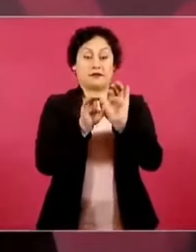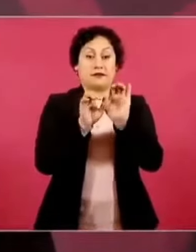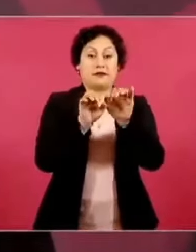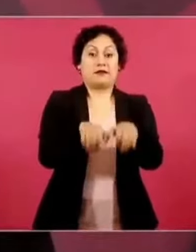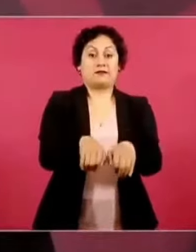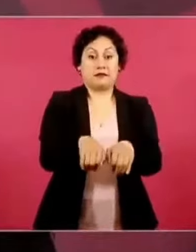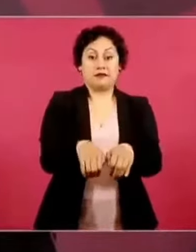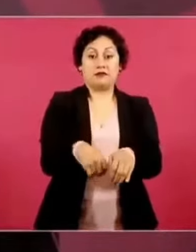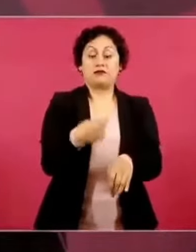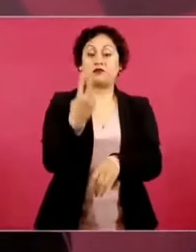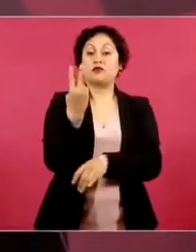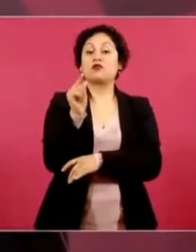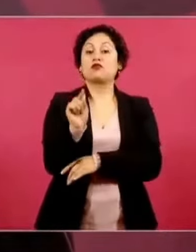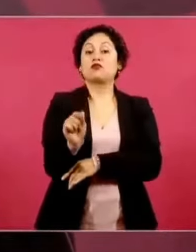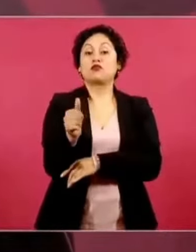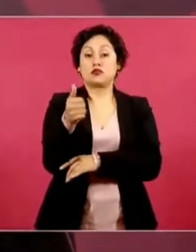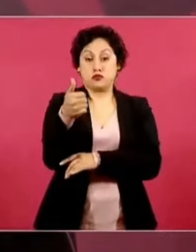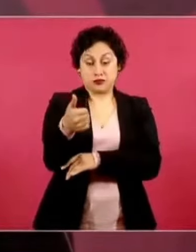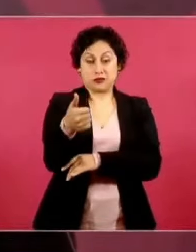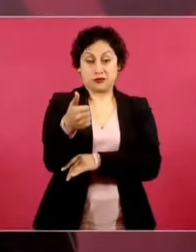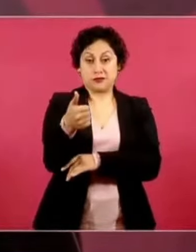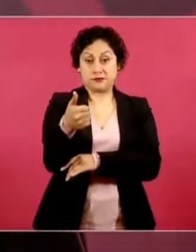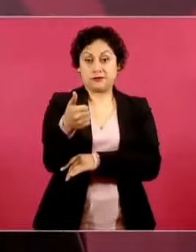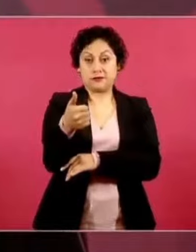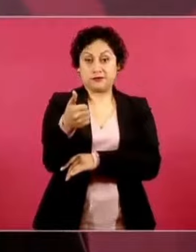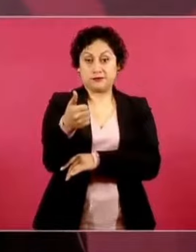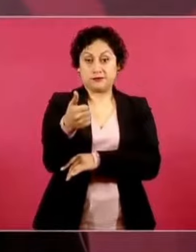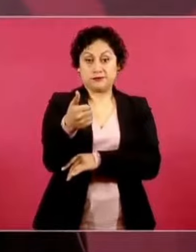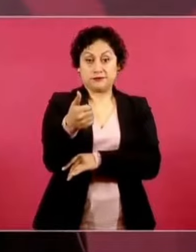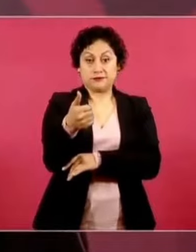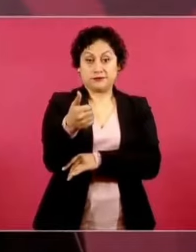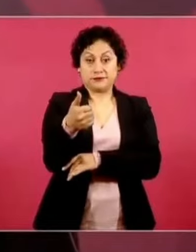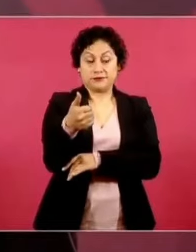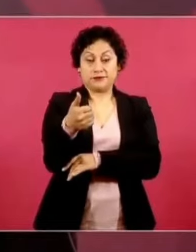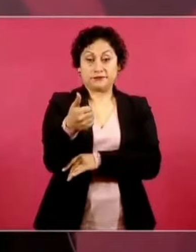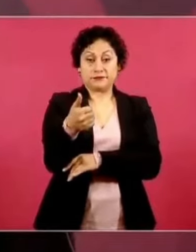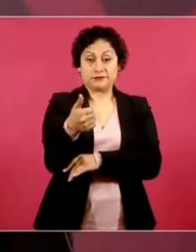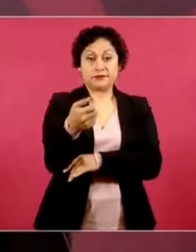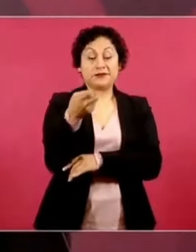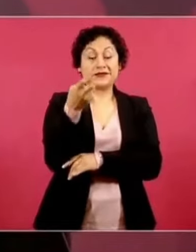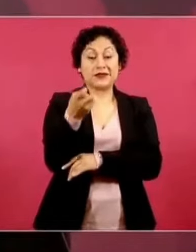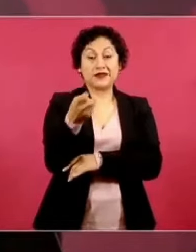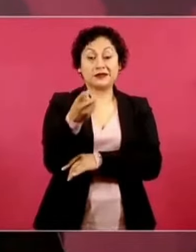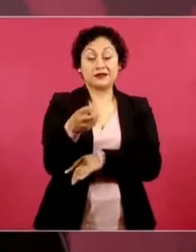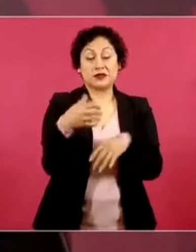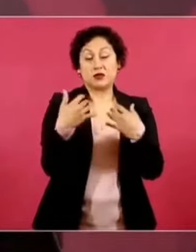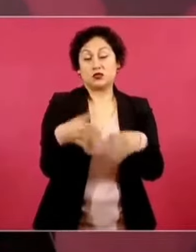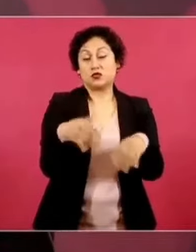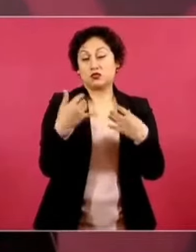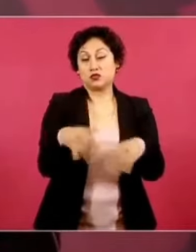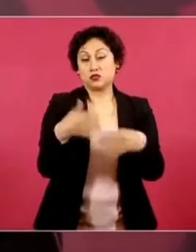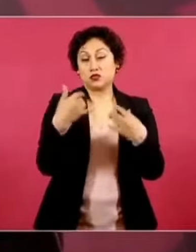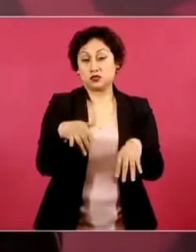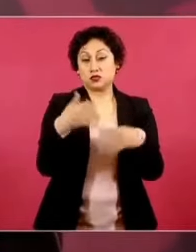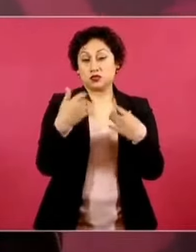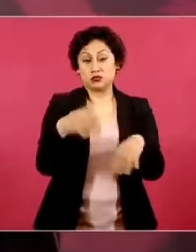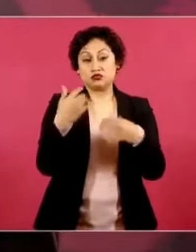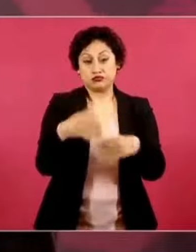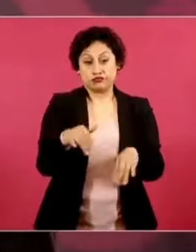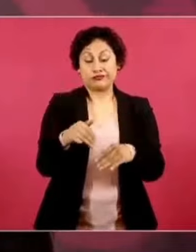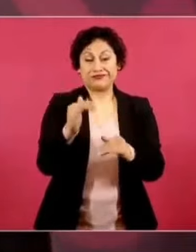y el más bajo desde que se tiene registro eso es muy importante Pero